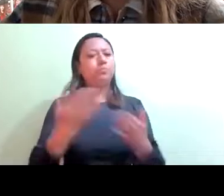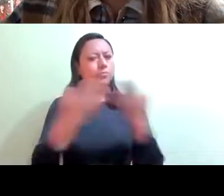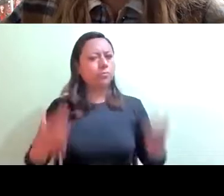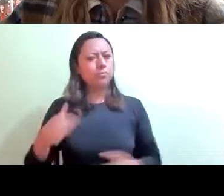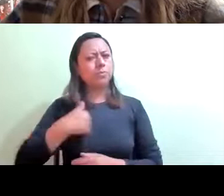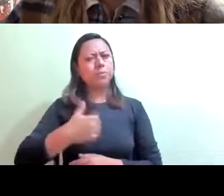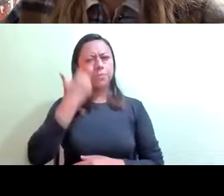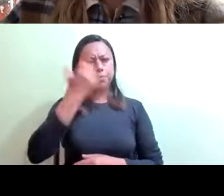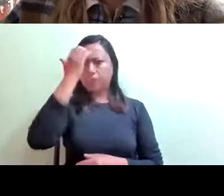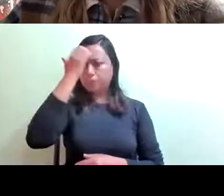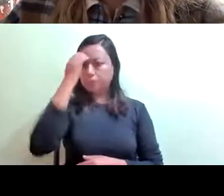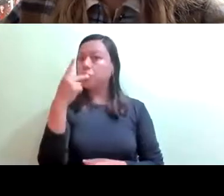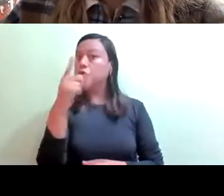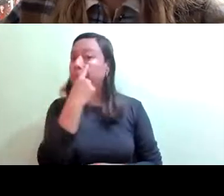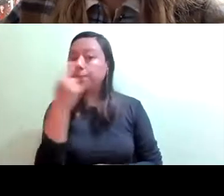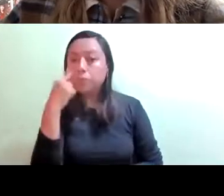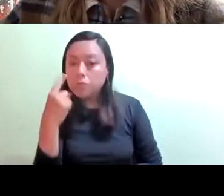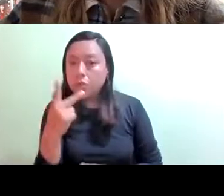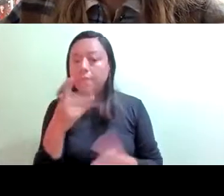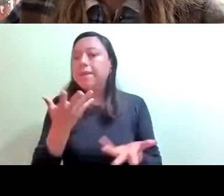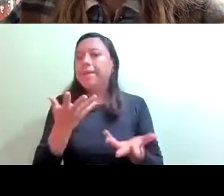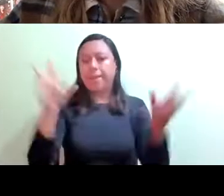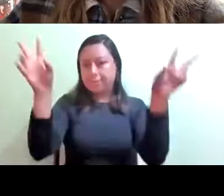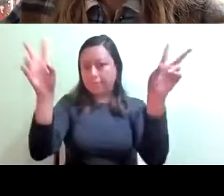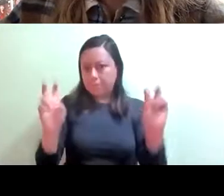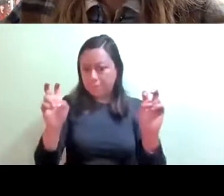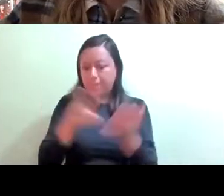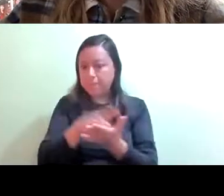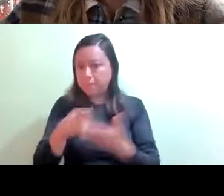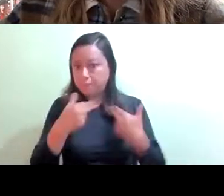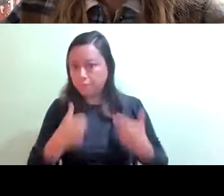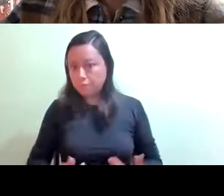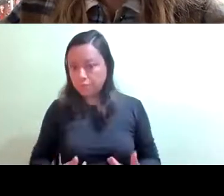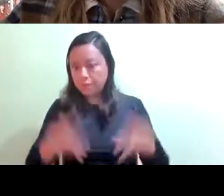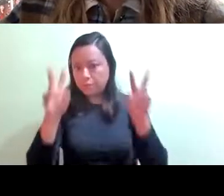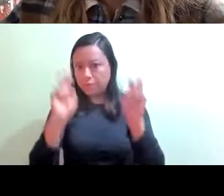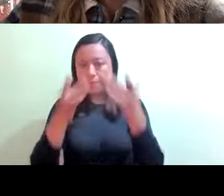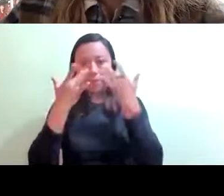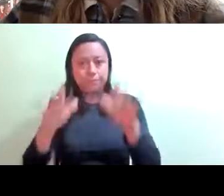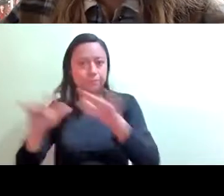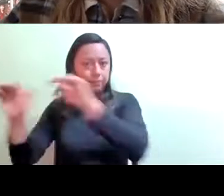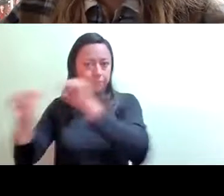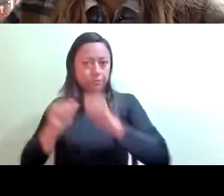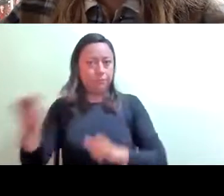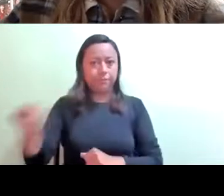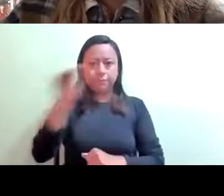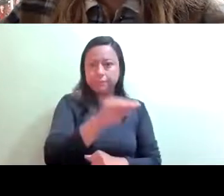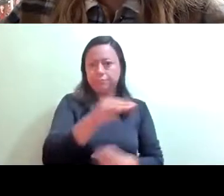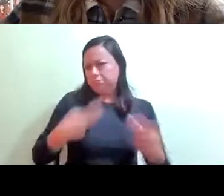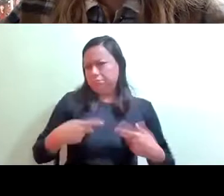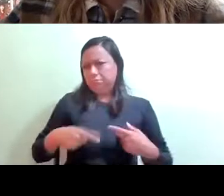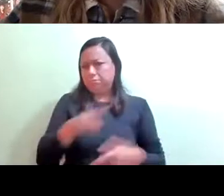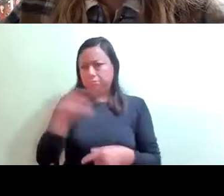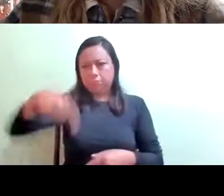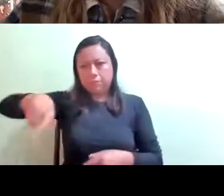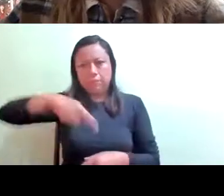vista en la materia de derechos humanos. Habló usted de los migrantes y cómo